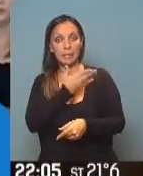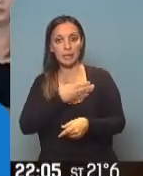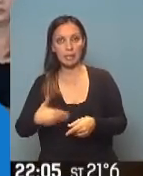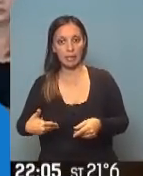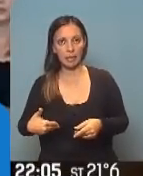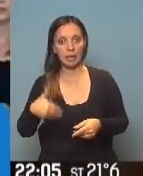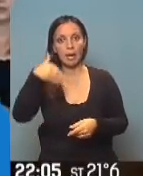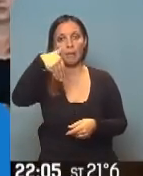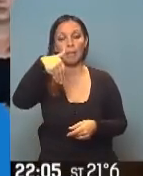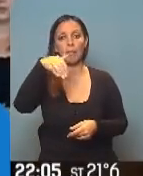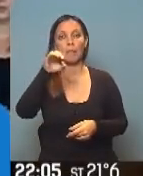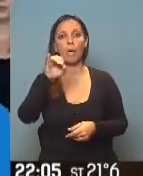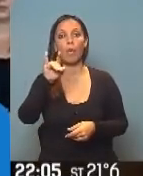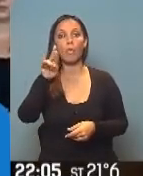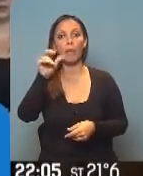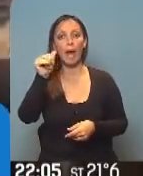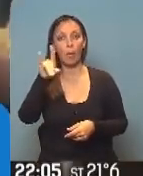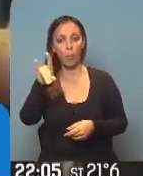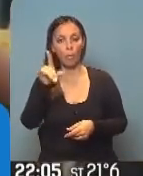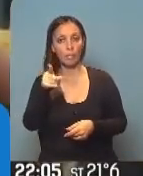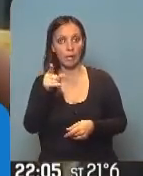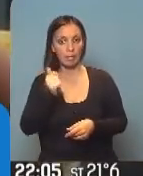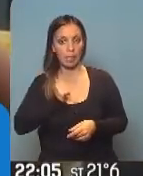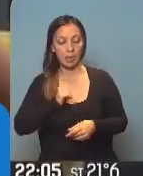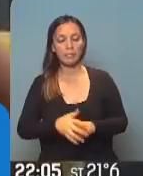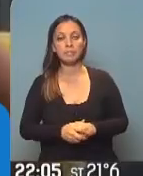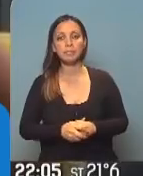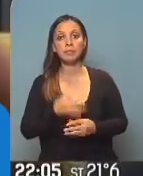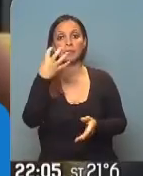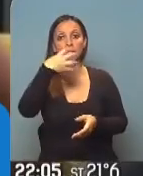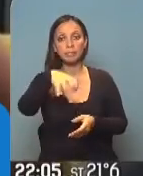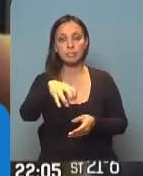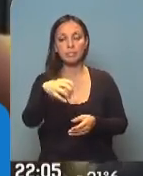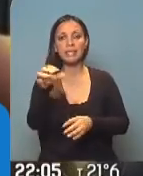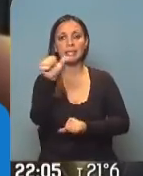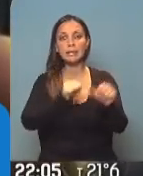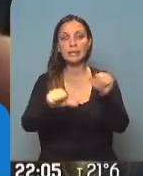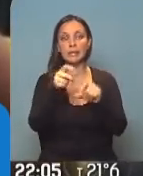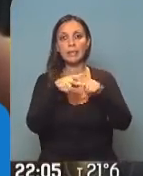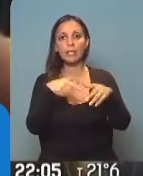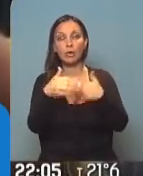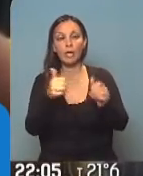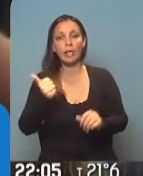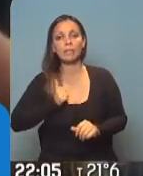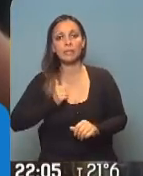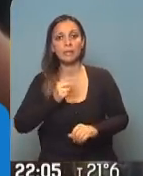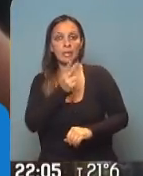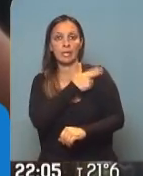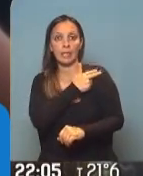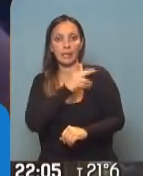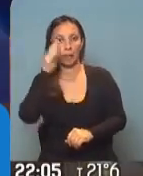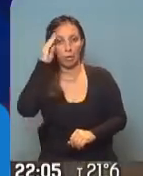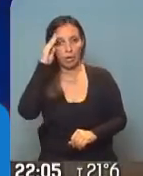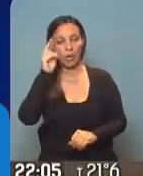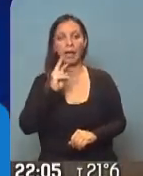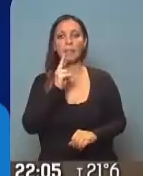Hamilton Mourão. También, el despacho de Ciencia y Tecnología estará a cargo de un teniente coronel. Se trata de Marcos